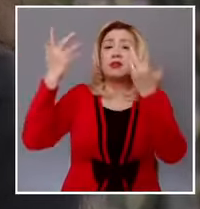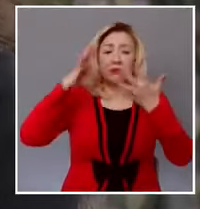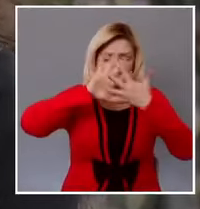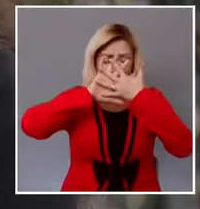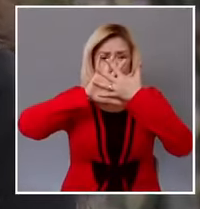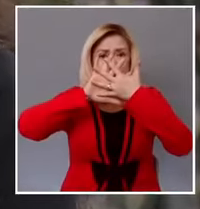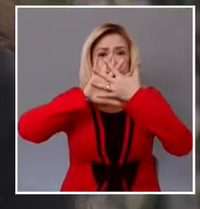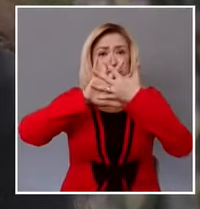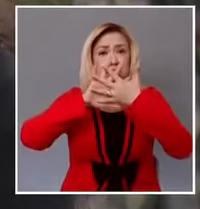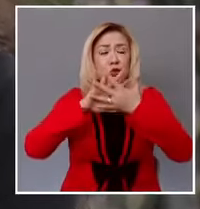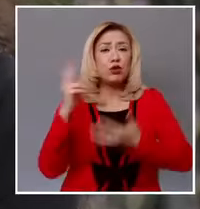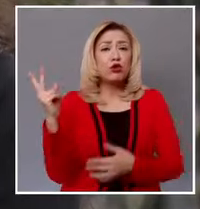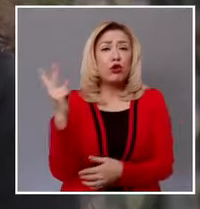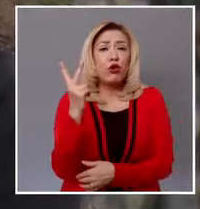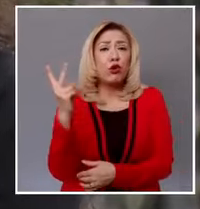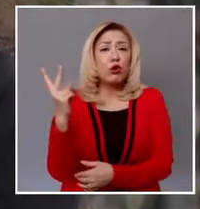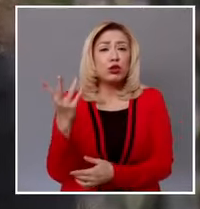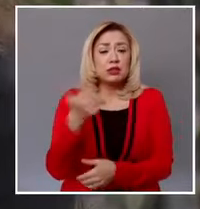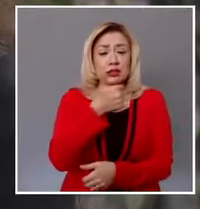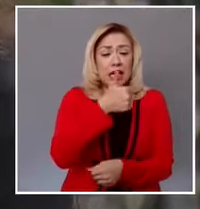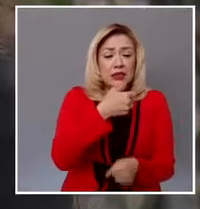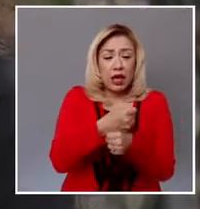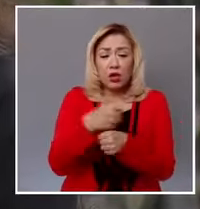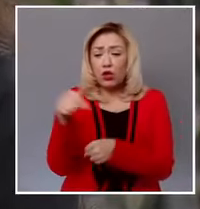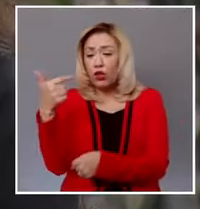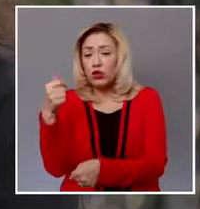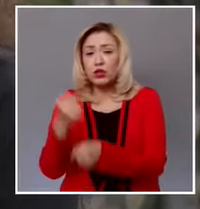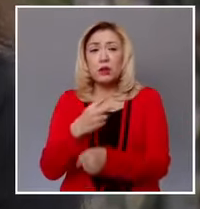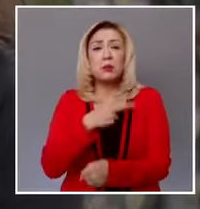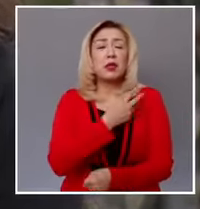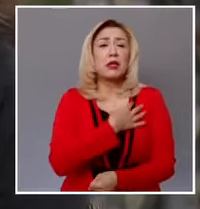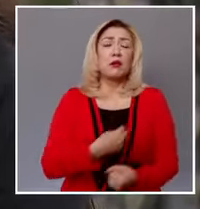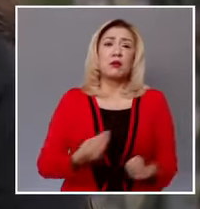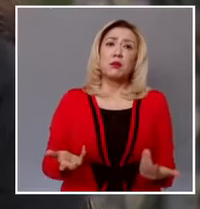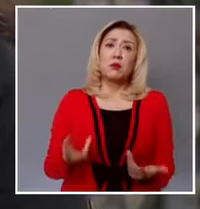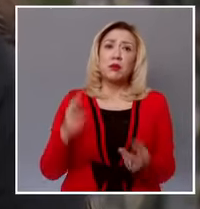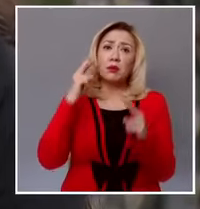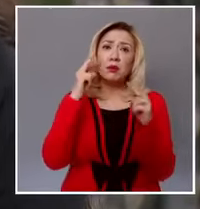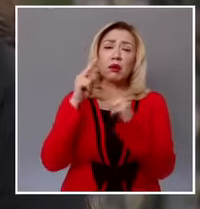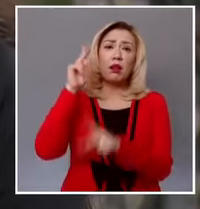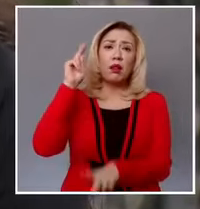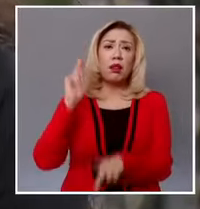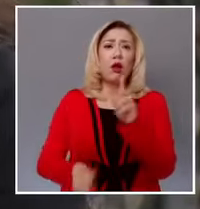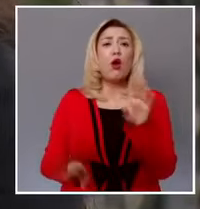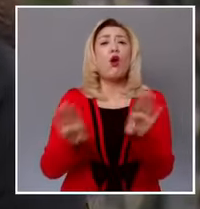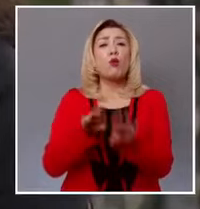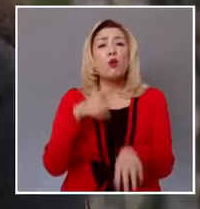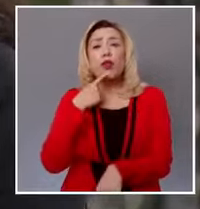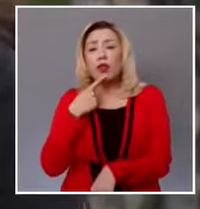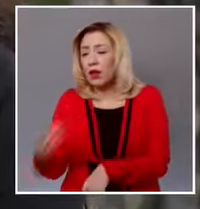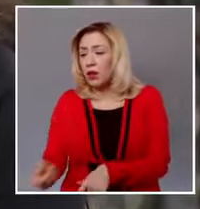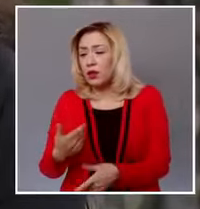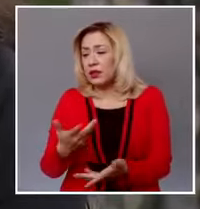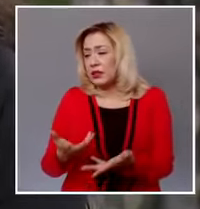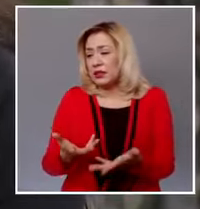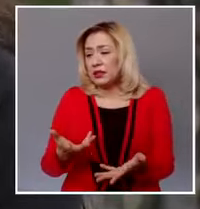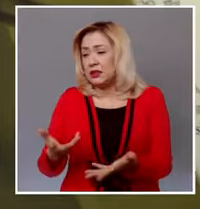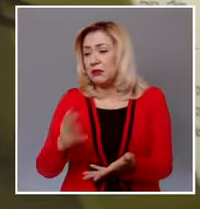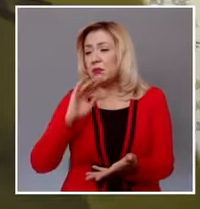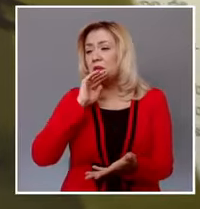6 años, mi hijo 12. ¿Cómo les explicas a los niños que su mamá ya no iba a